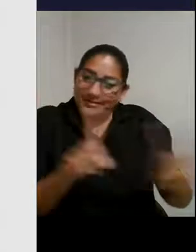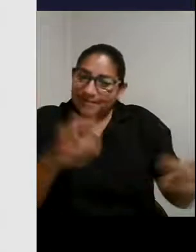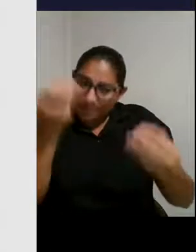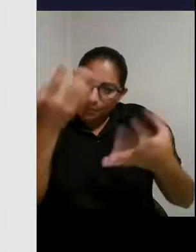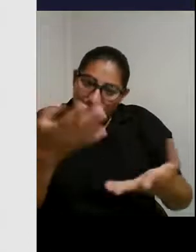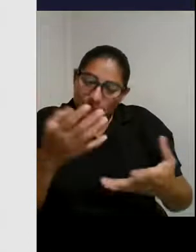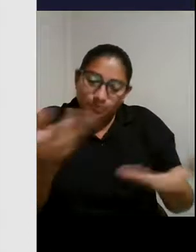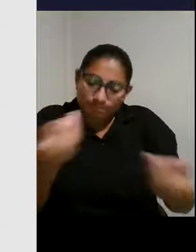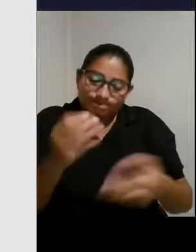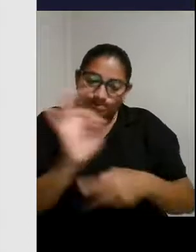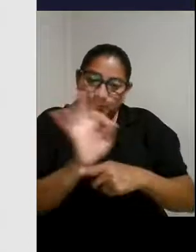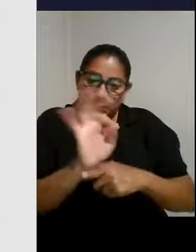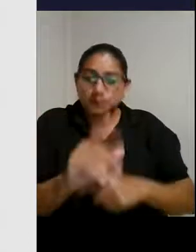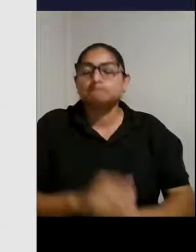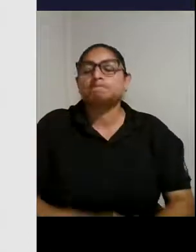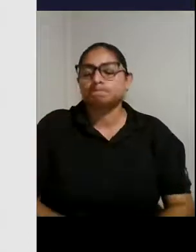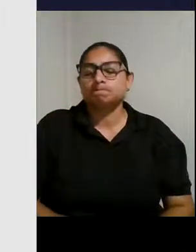Ujú.